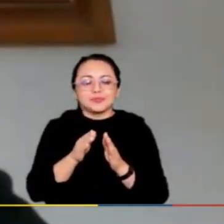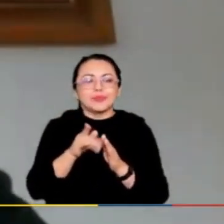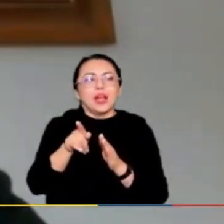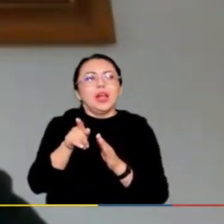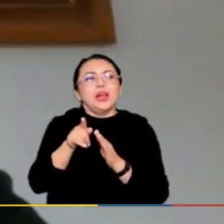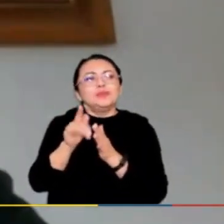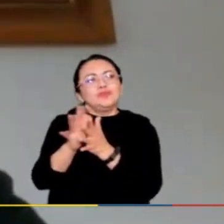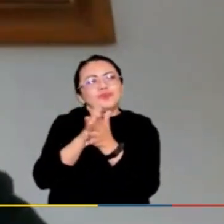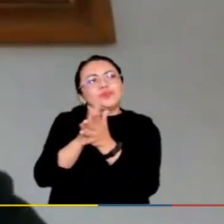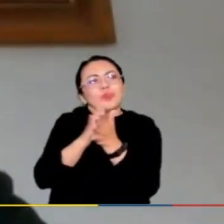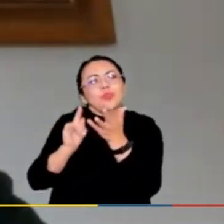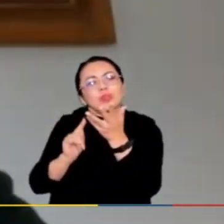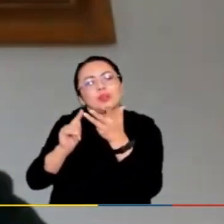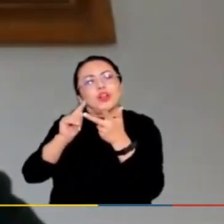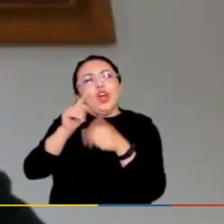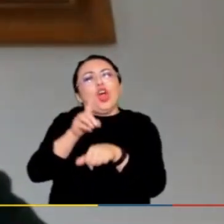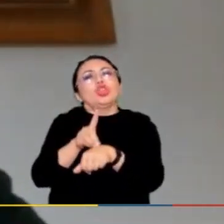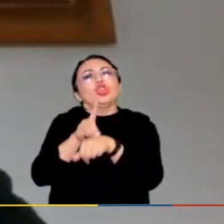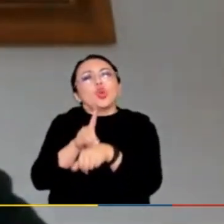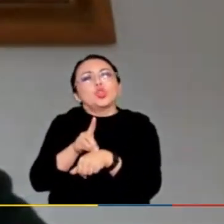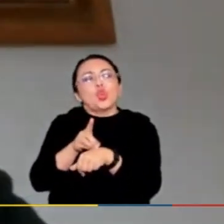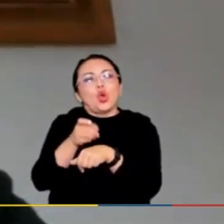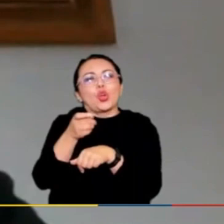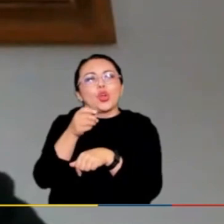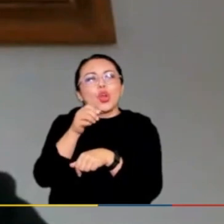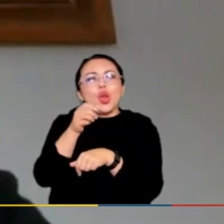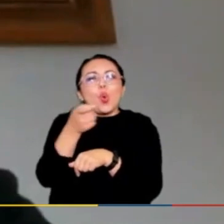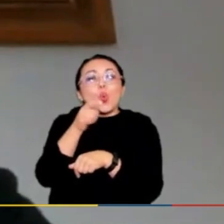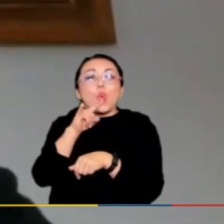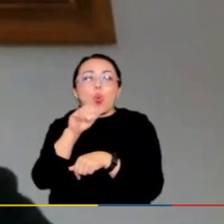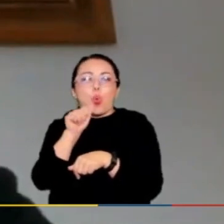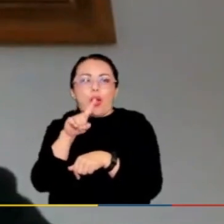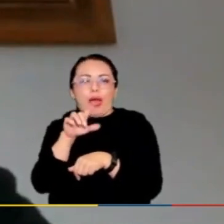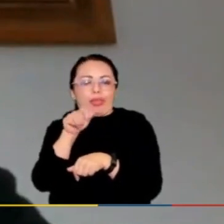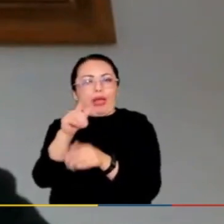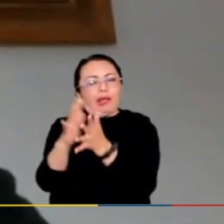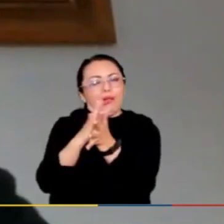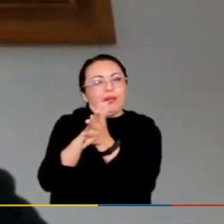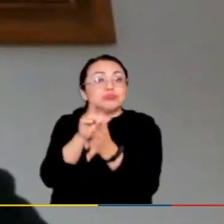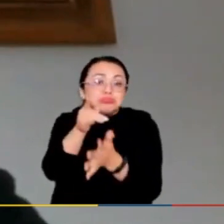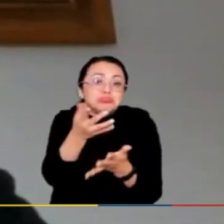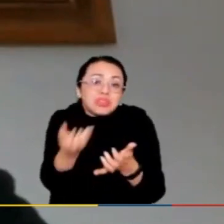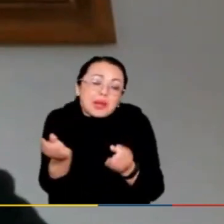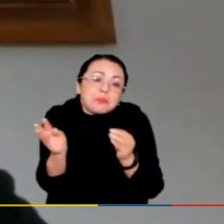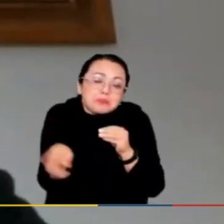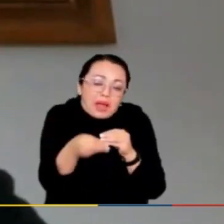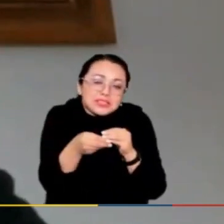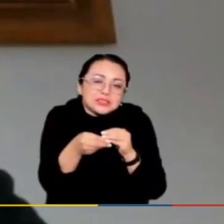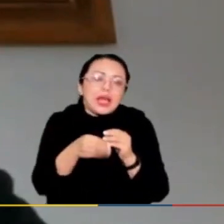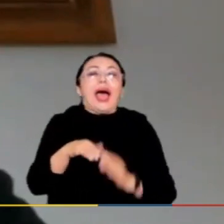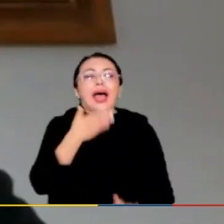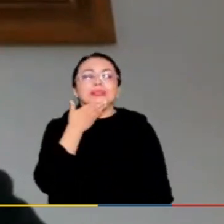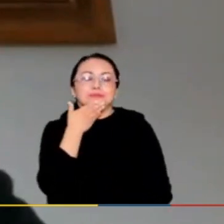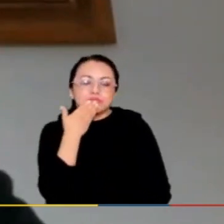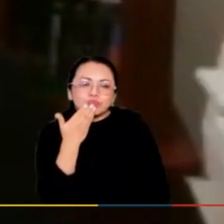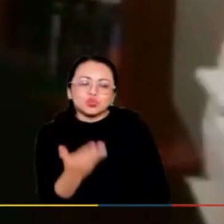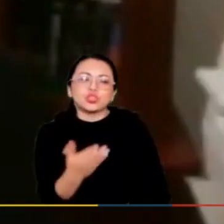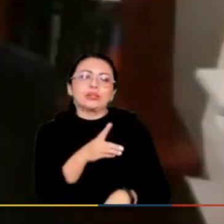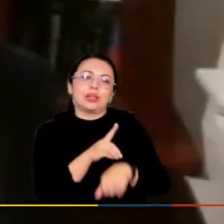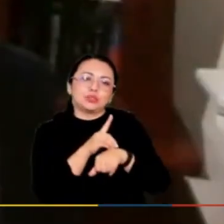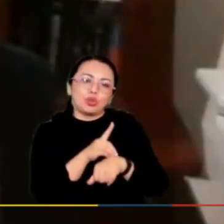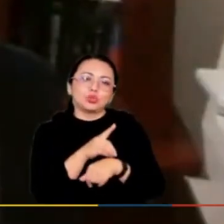que nos ha hecho el doctor Boada. Doctor José Domingo. Muchas gracias, doctora